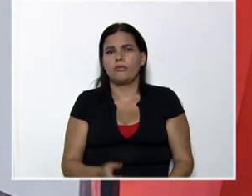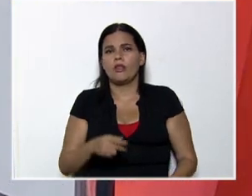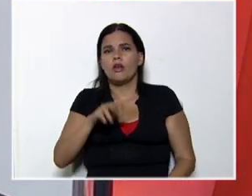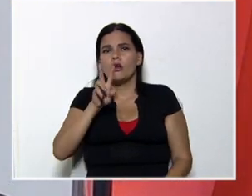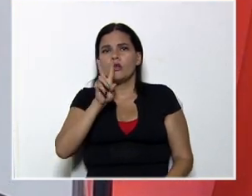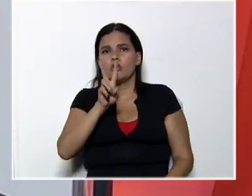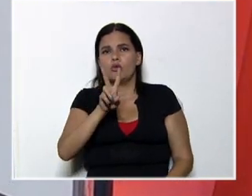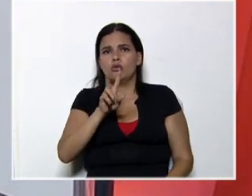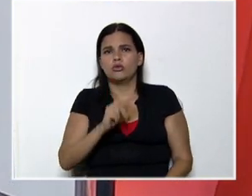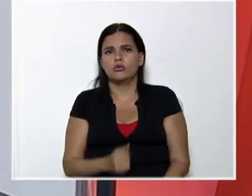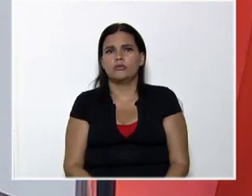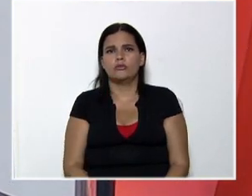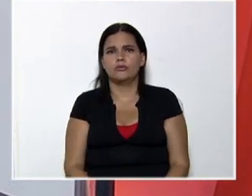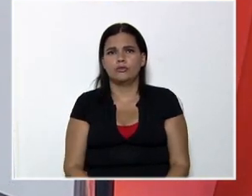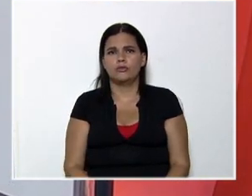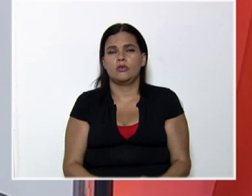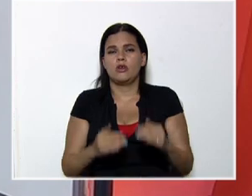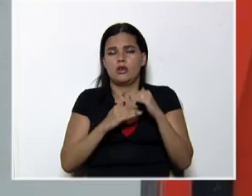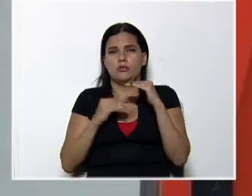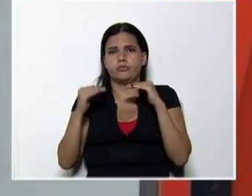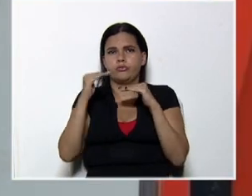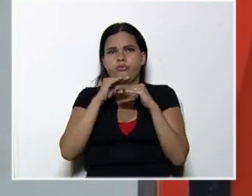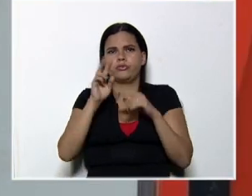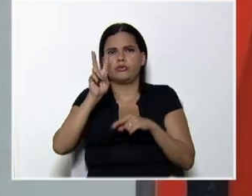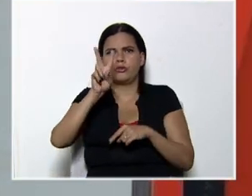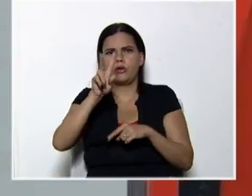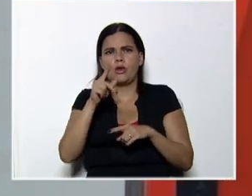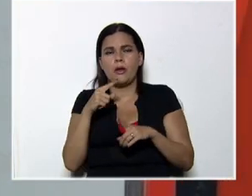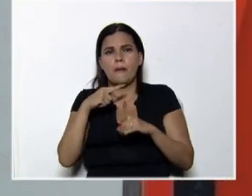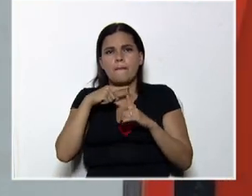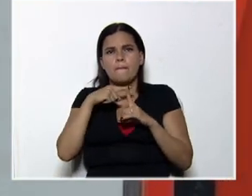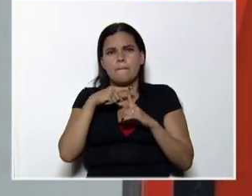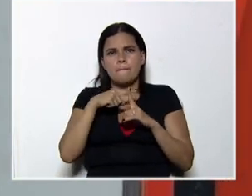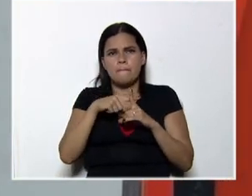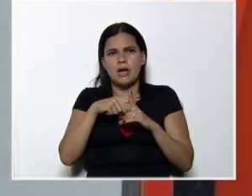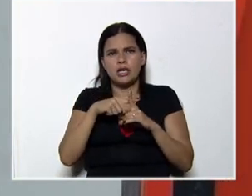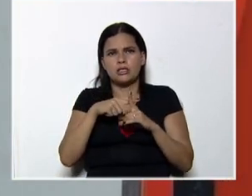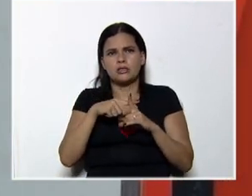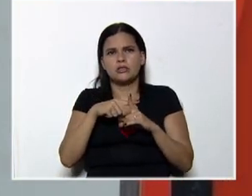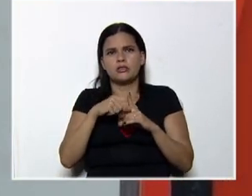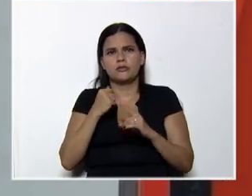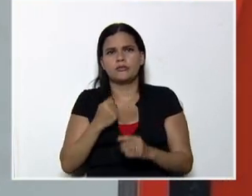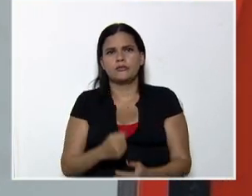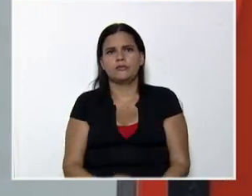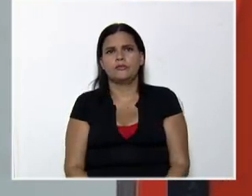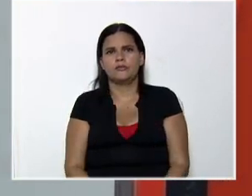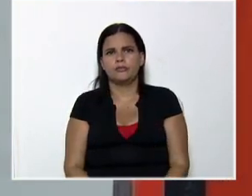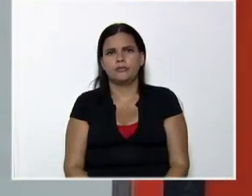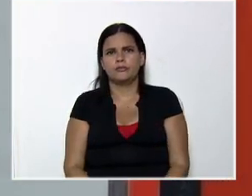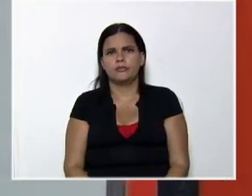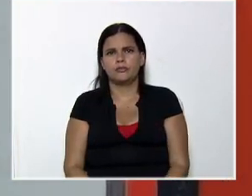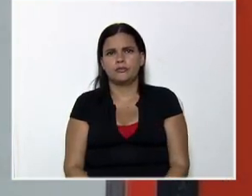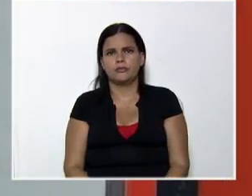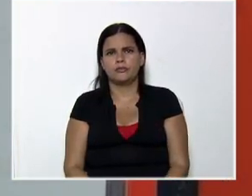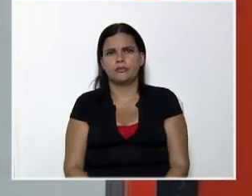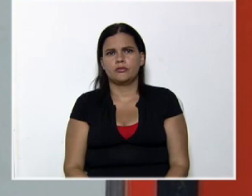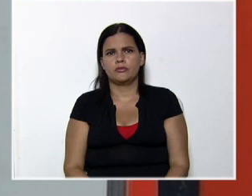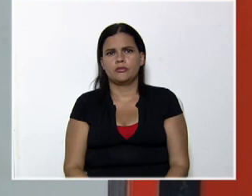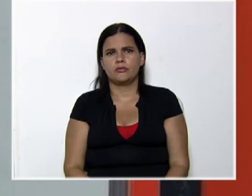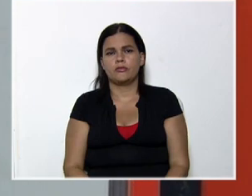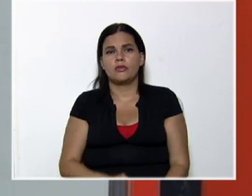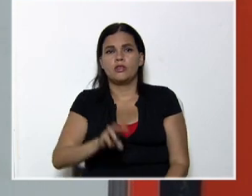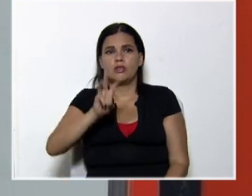2 al cuadrado más el cateto adyacente, sería el que está al lado del ángulo,